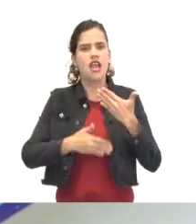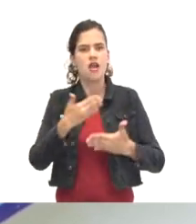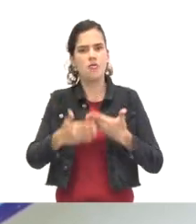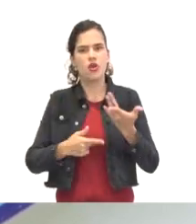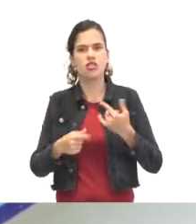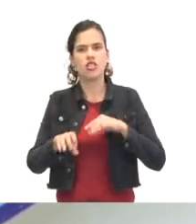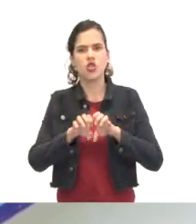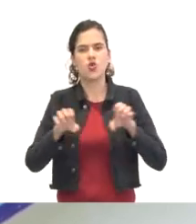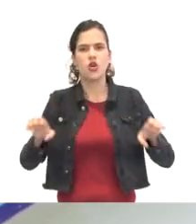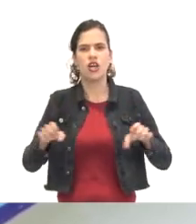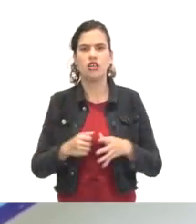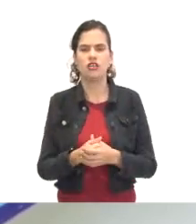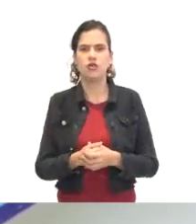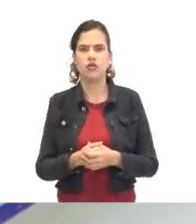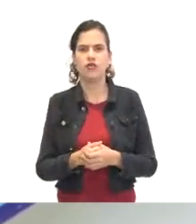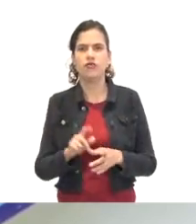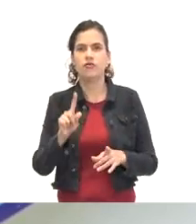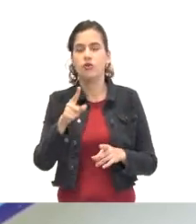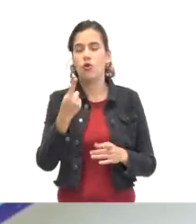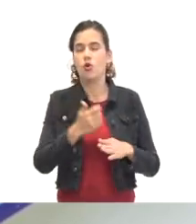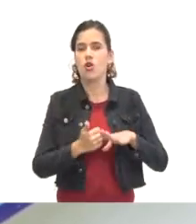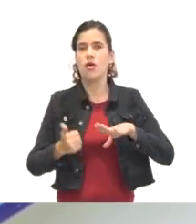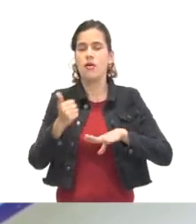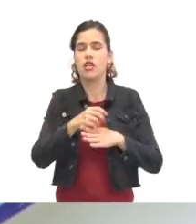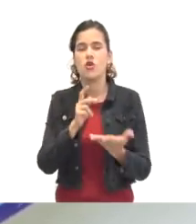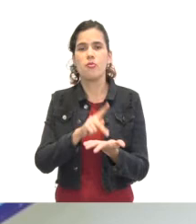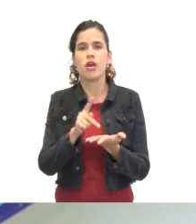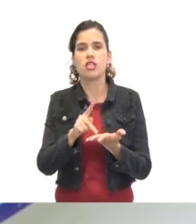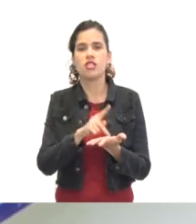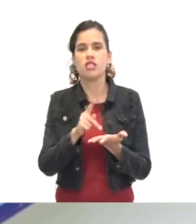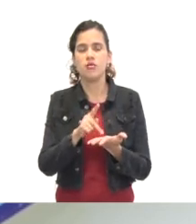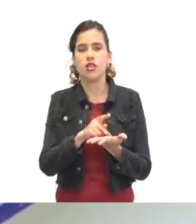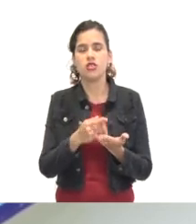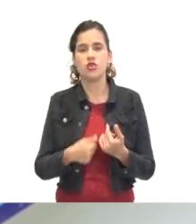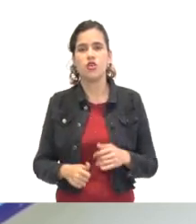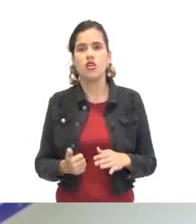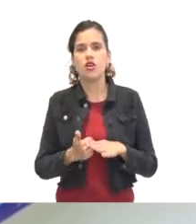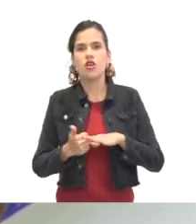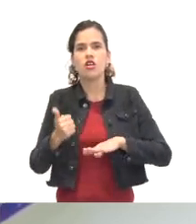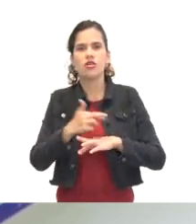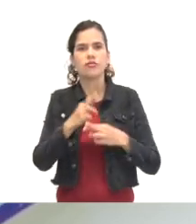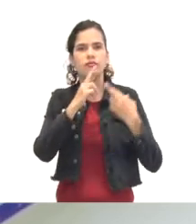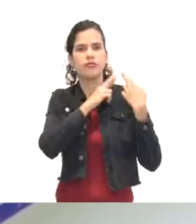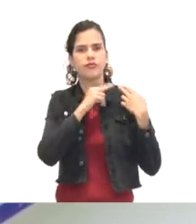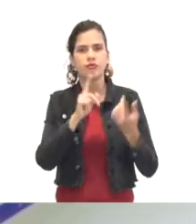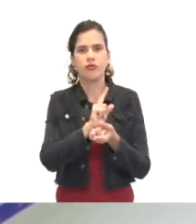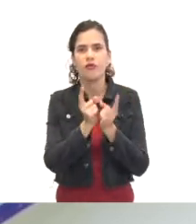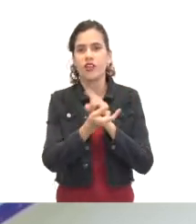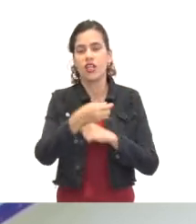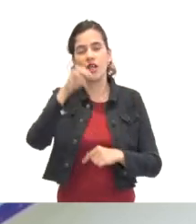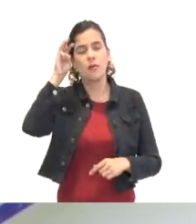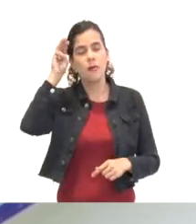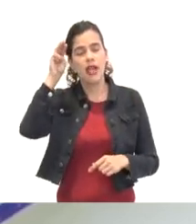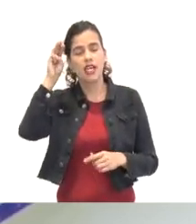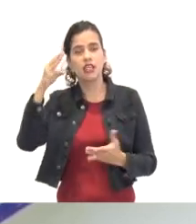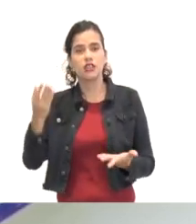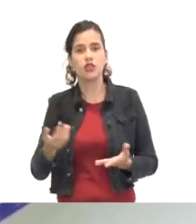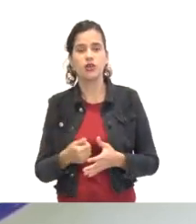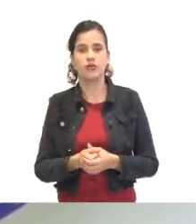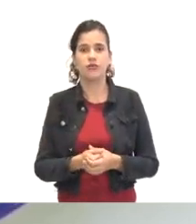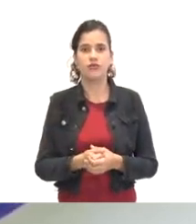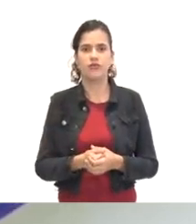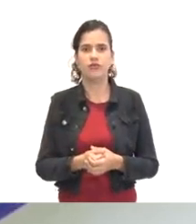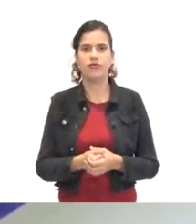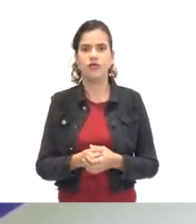proceso educativo. Hubo una mayor participación. Los representantes se convirtieron en maestros. Los